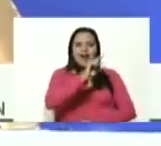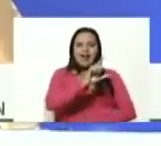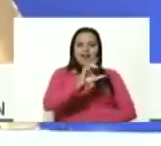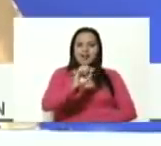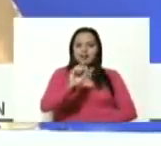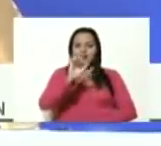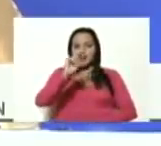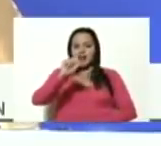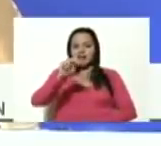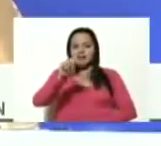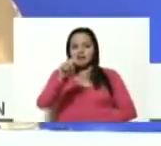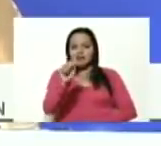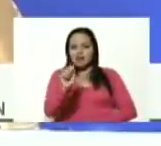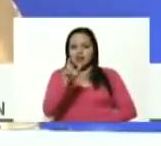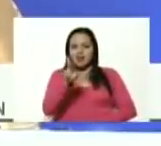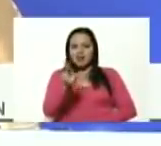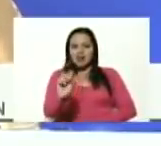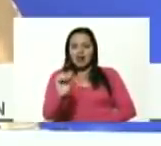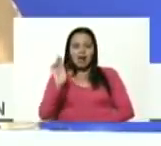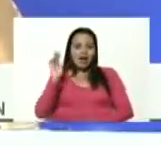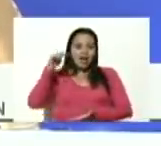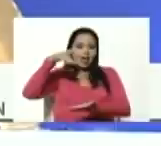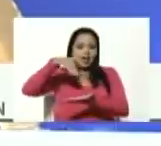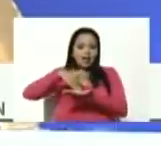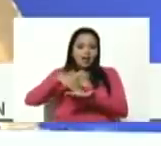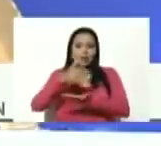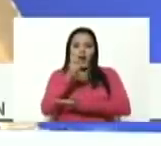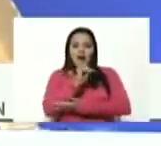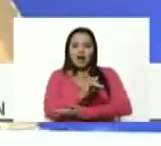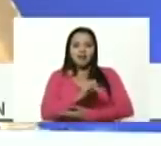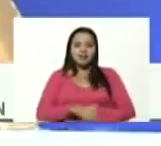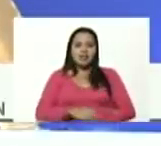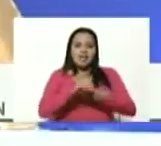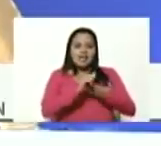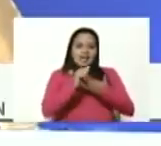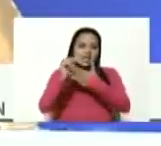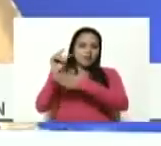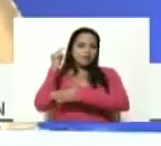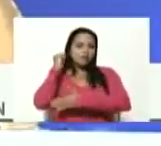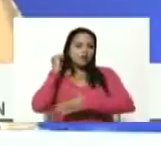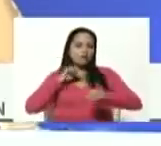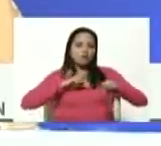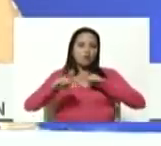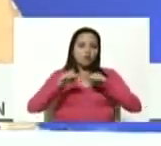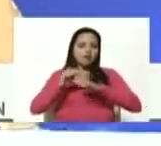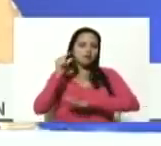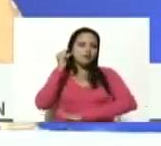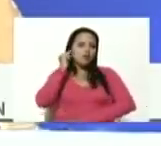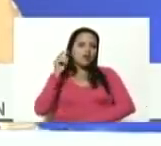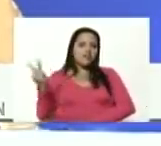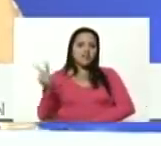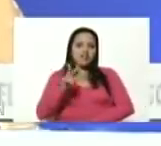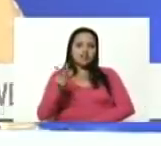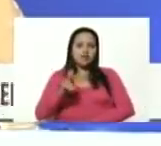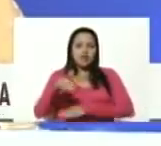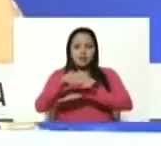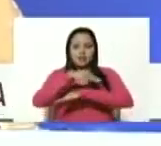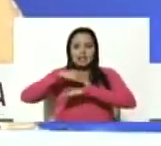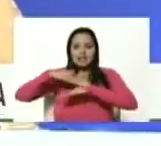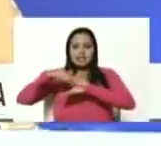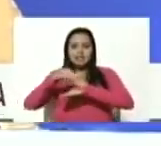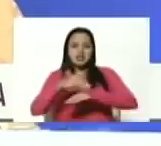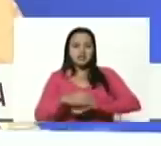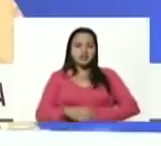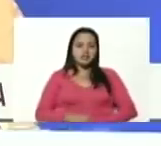estado Aragua. Allá está Carolis Pérez, lideresa del movimiento de mujeres en Venezuela, la ministra